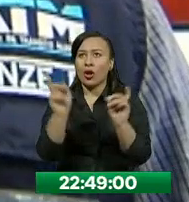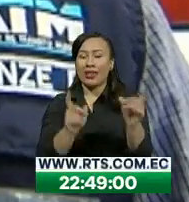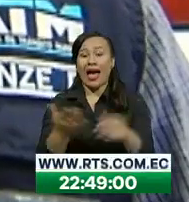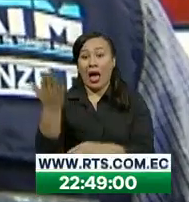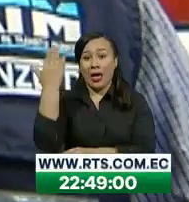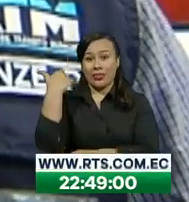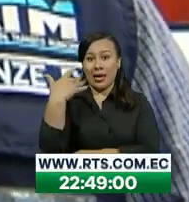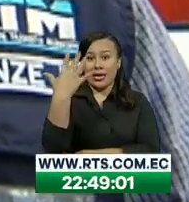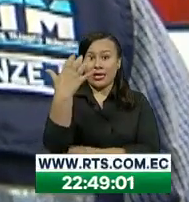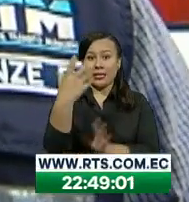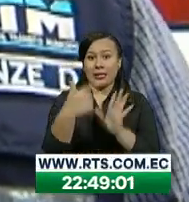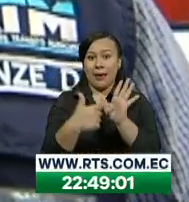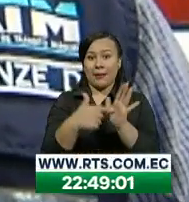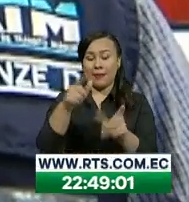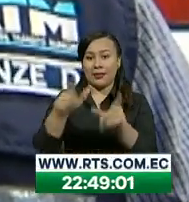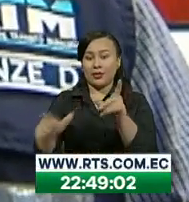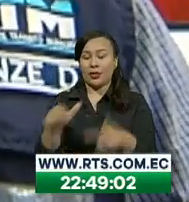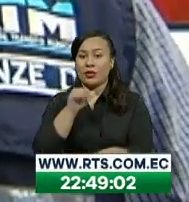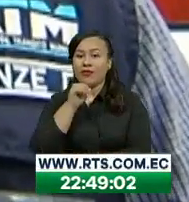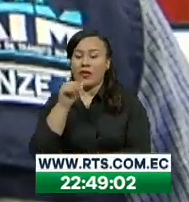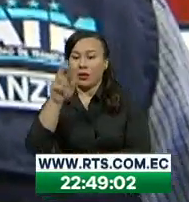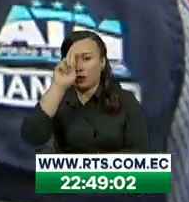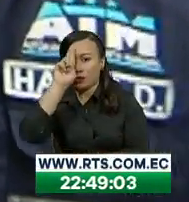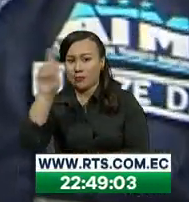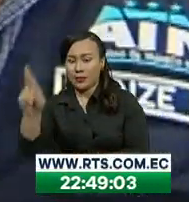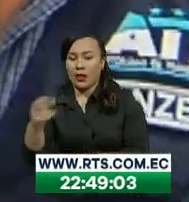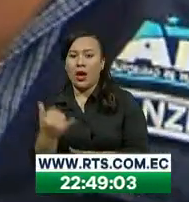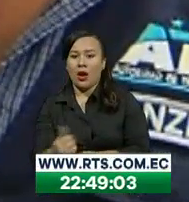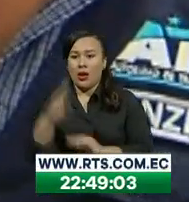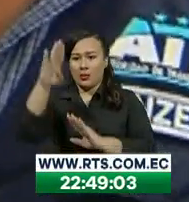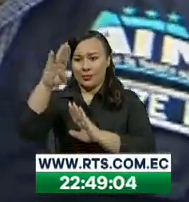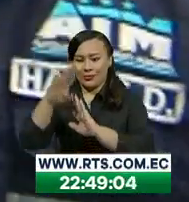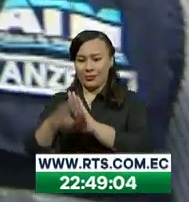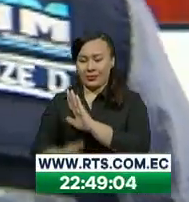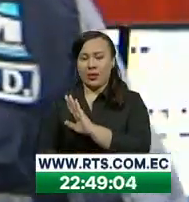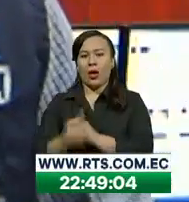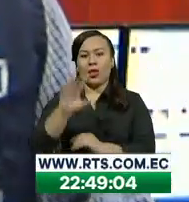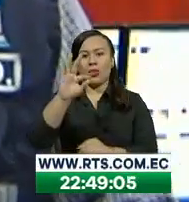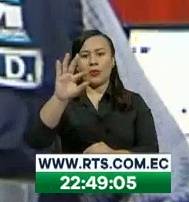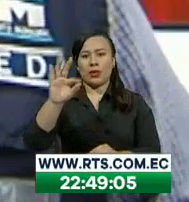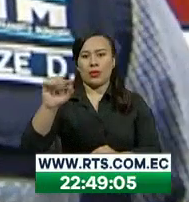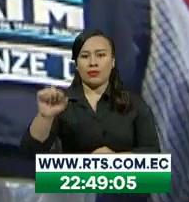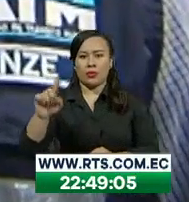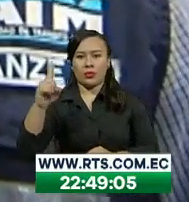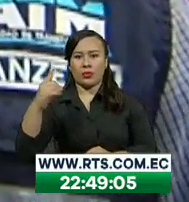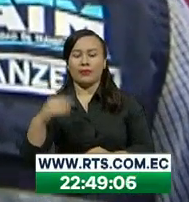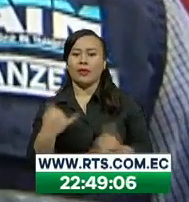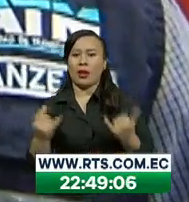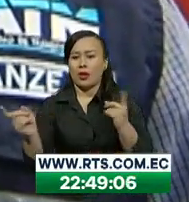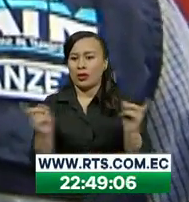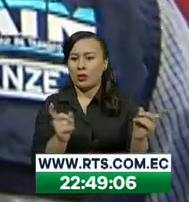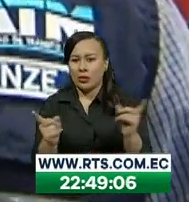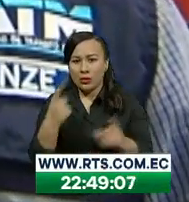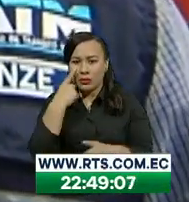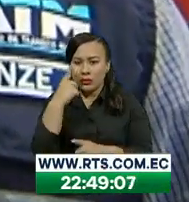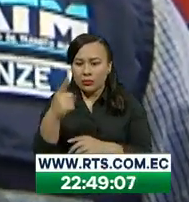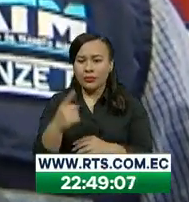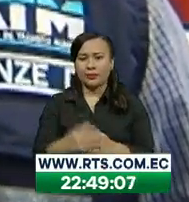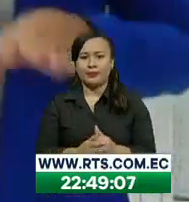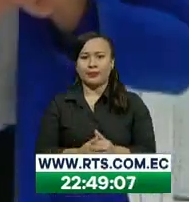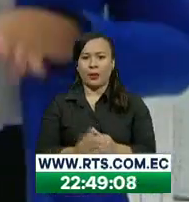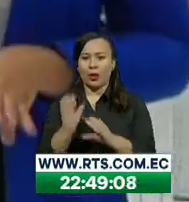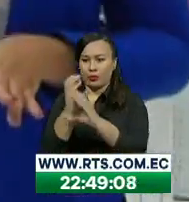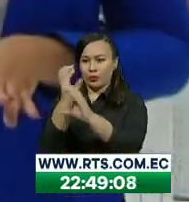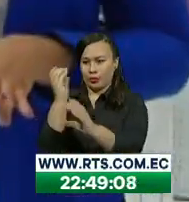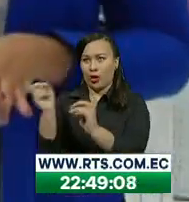infracciones diarias tan solo a 15, se bajó un 99.90%, porque ahora controlamos la velocidad de los buses,